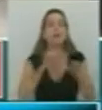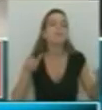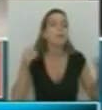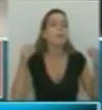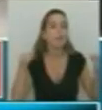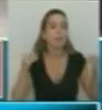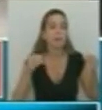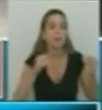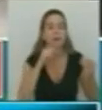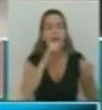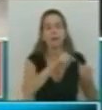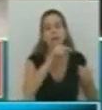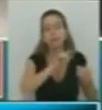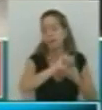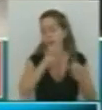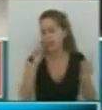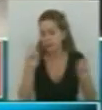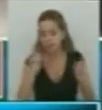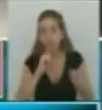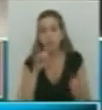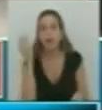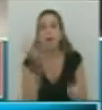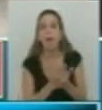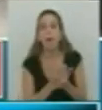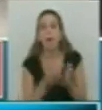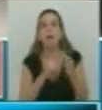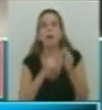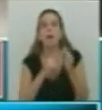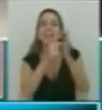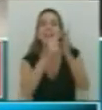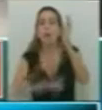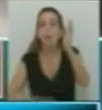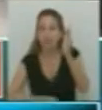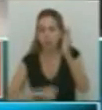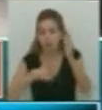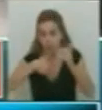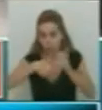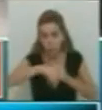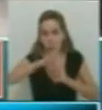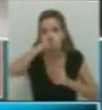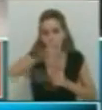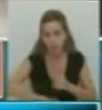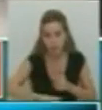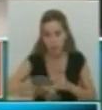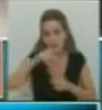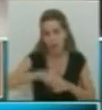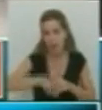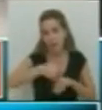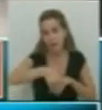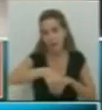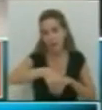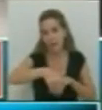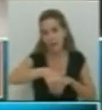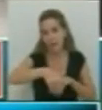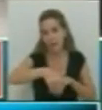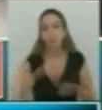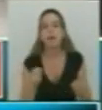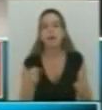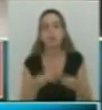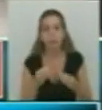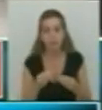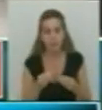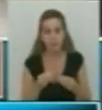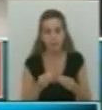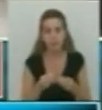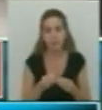sería retroactivo, el tema de las multas, el tema de los descuentos. Pero a partir de ahora, a partir del fallo, si siguen sin